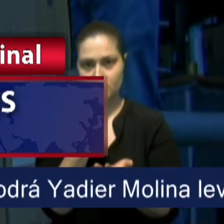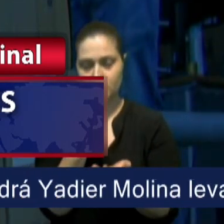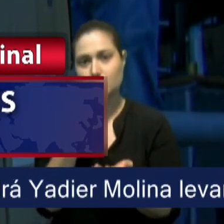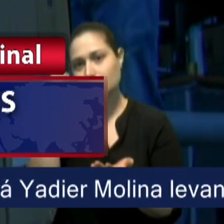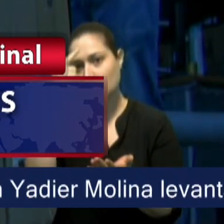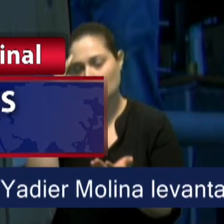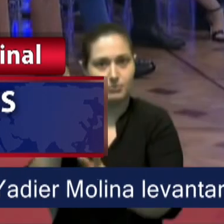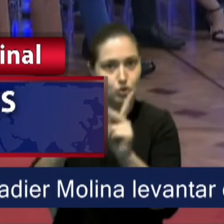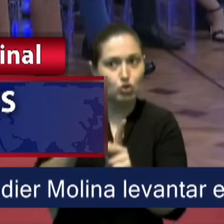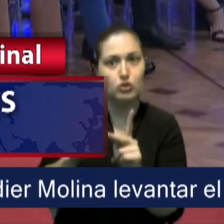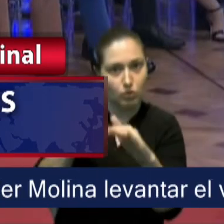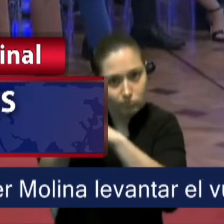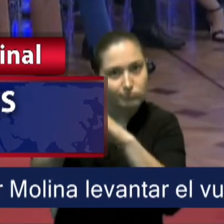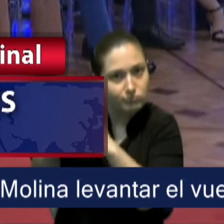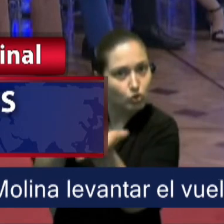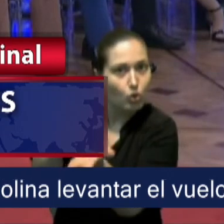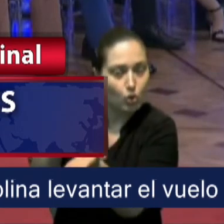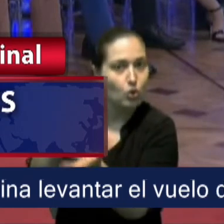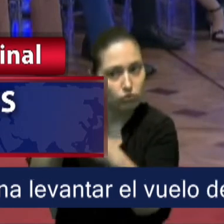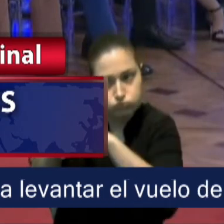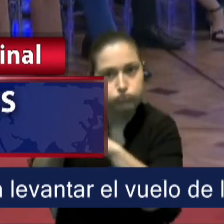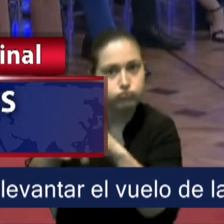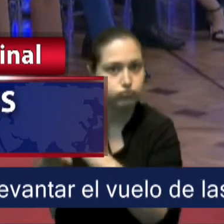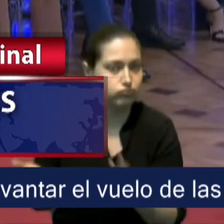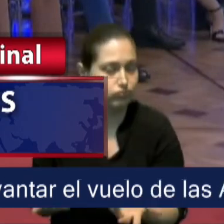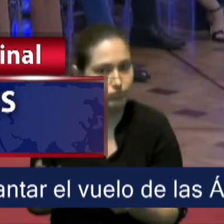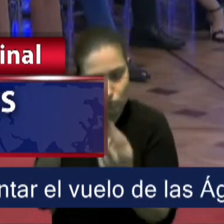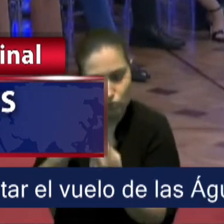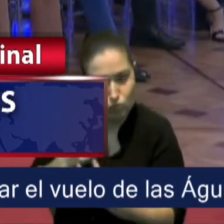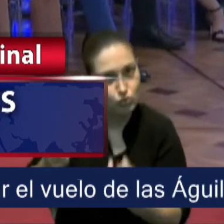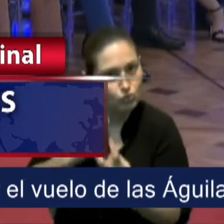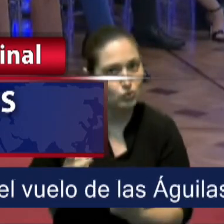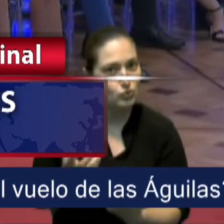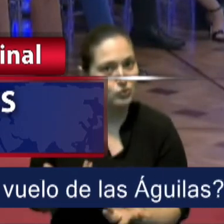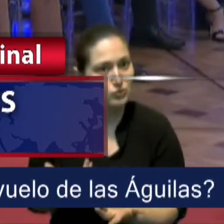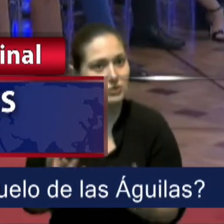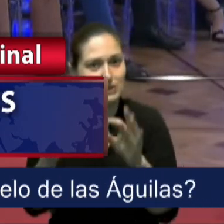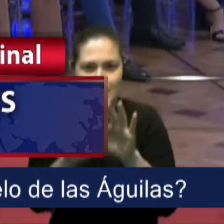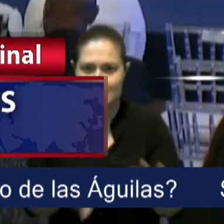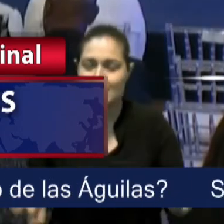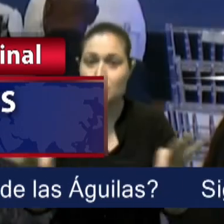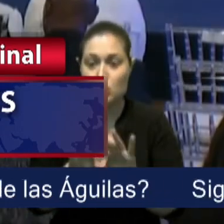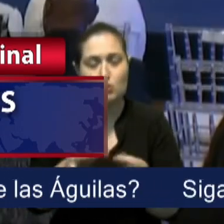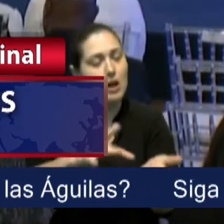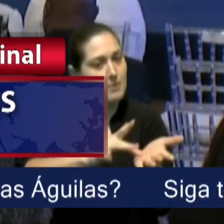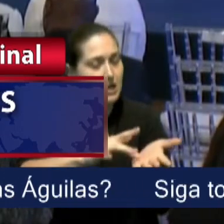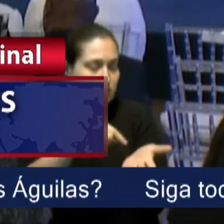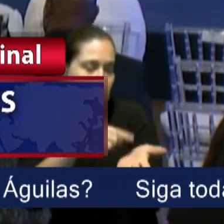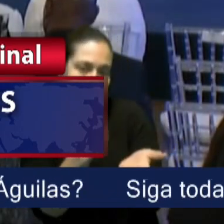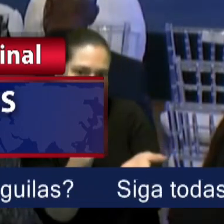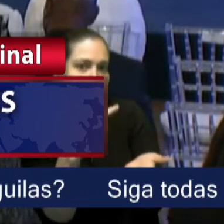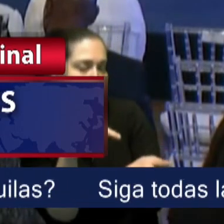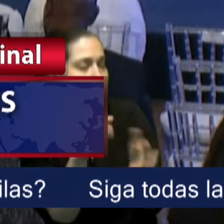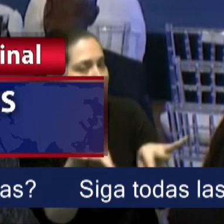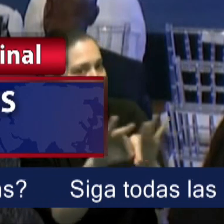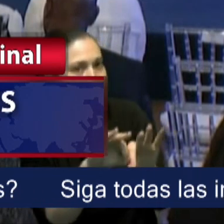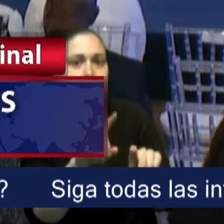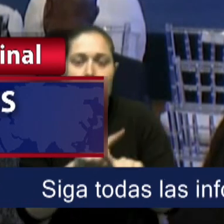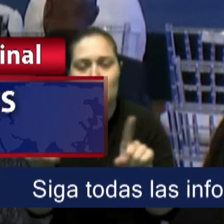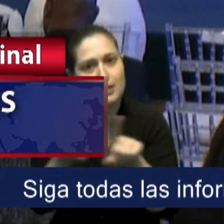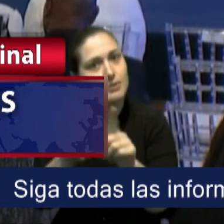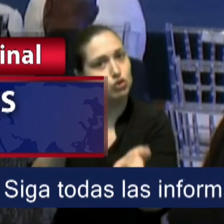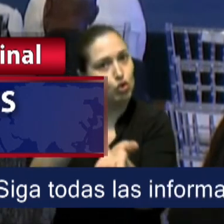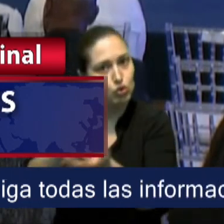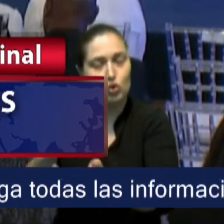esperanza de vida que otorga fármacos gratuitos a personas con diabetes e hipertensión se han incorporado